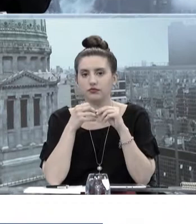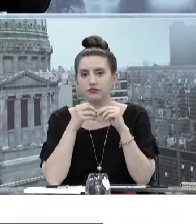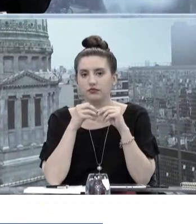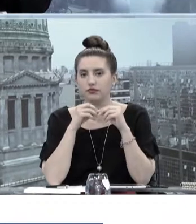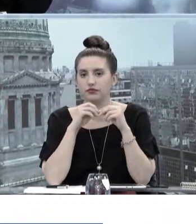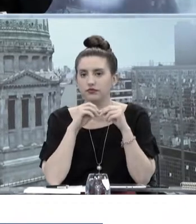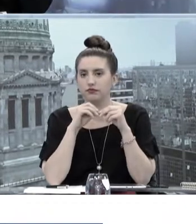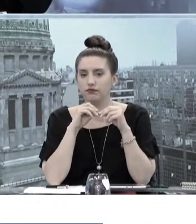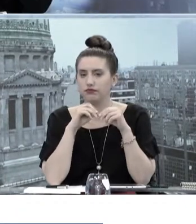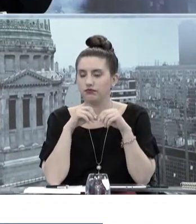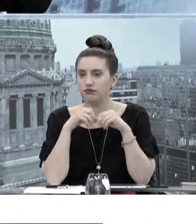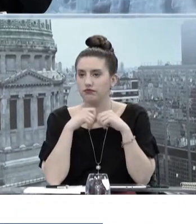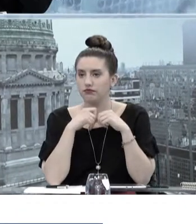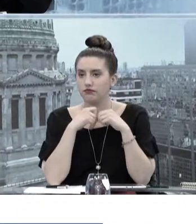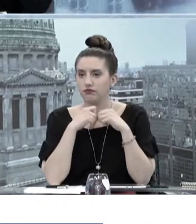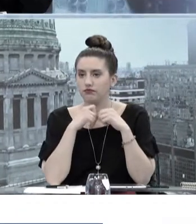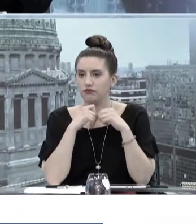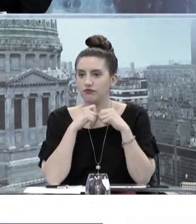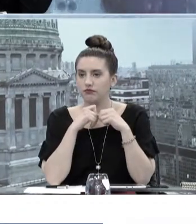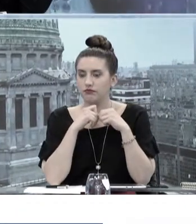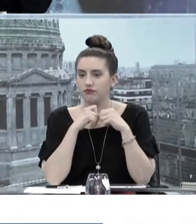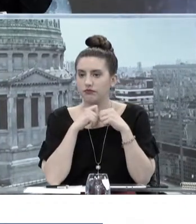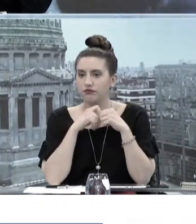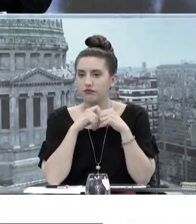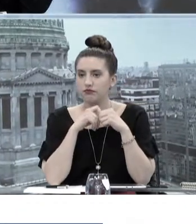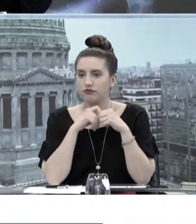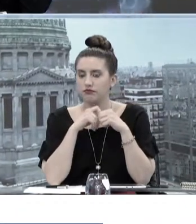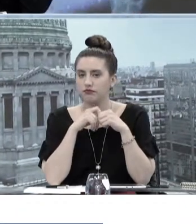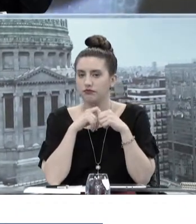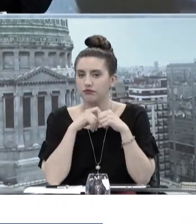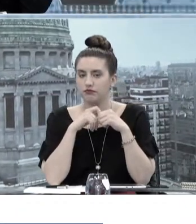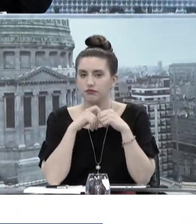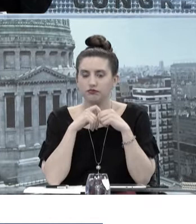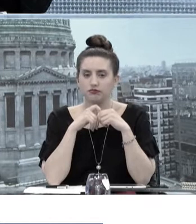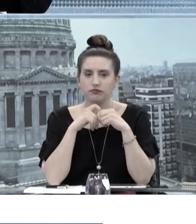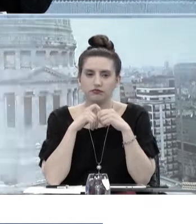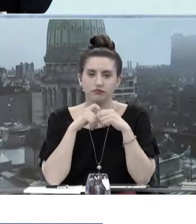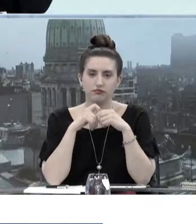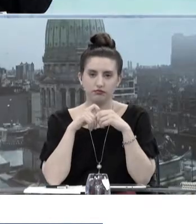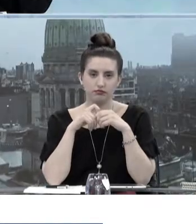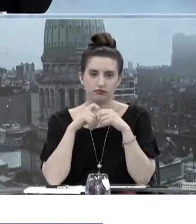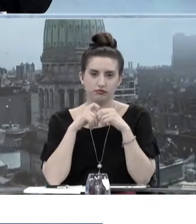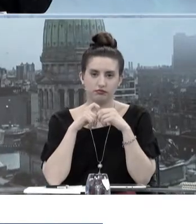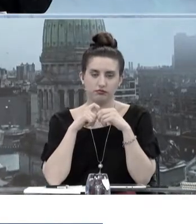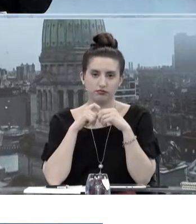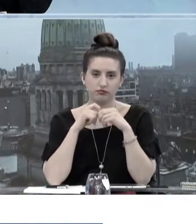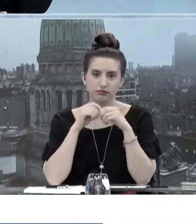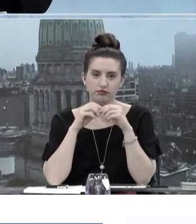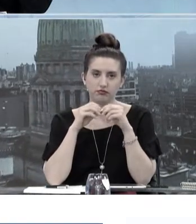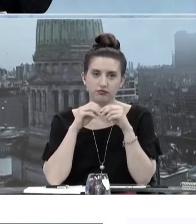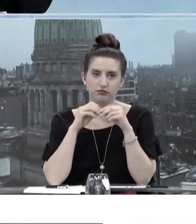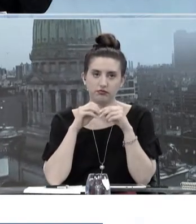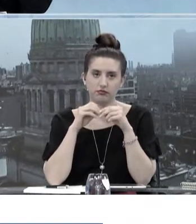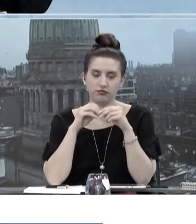va a ser un precedente muy interesante para cuando más adelante, tal vez a fin de año, un poco antes, se discuta la